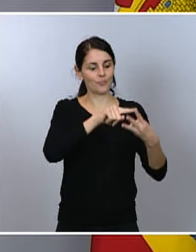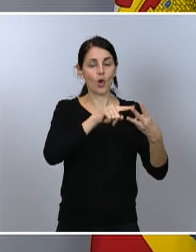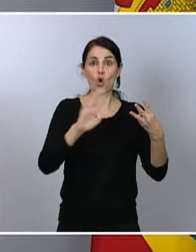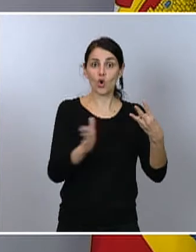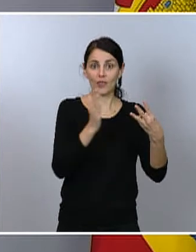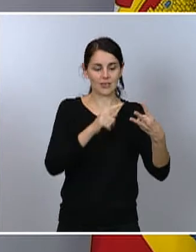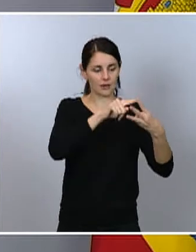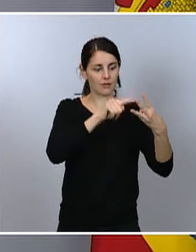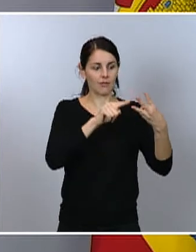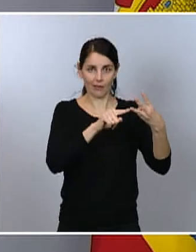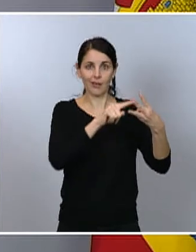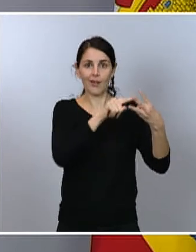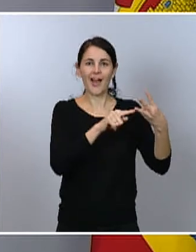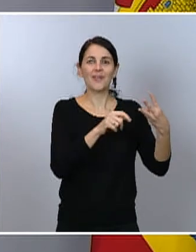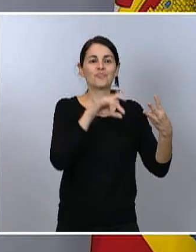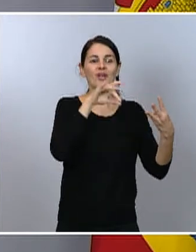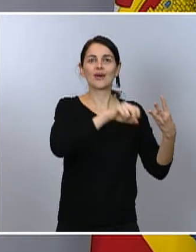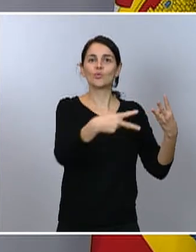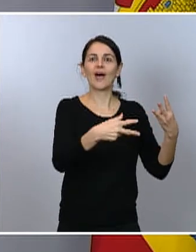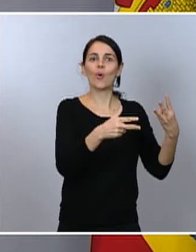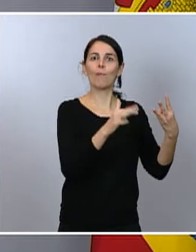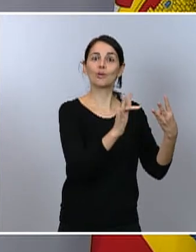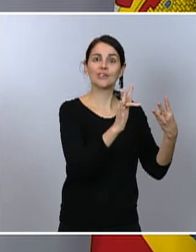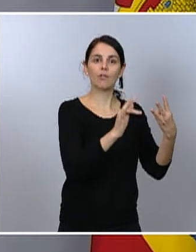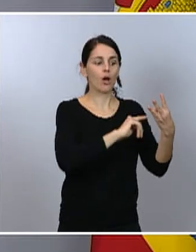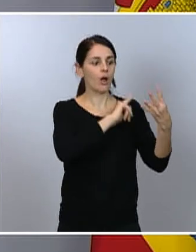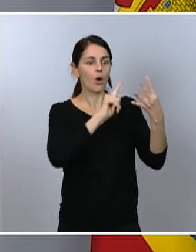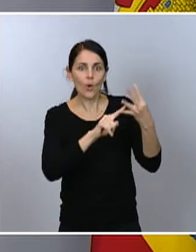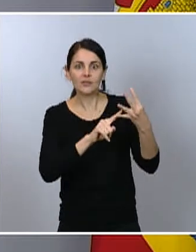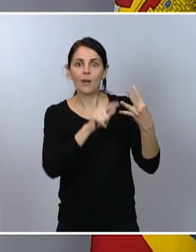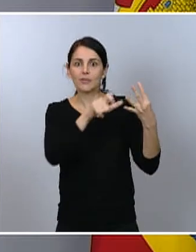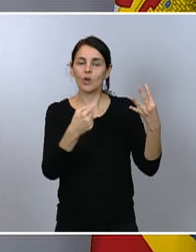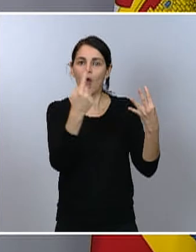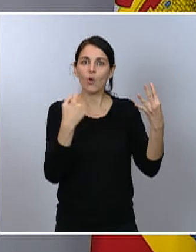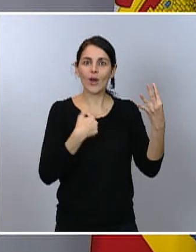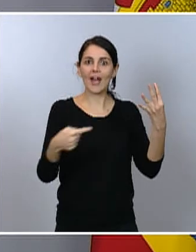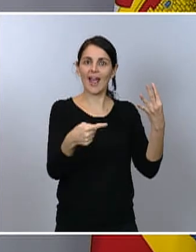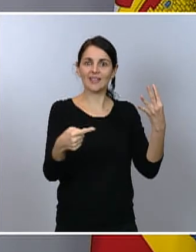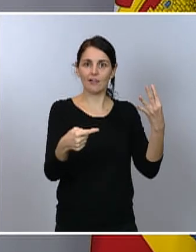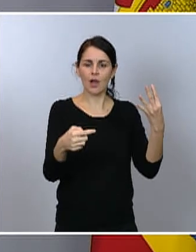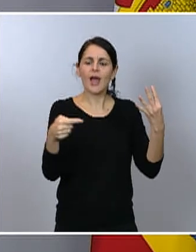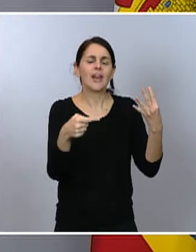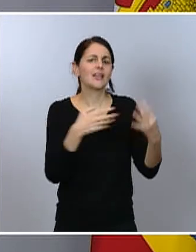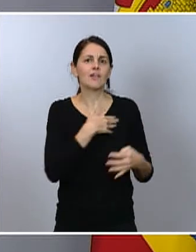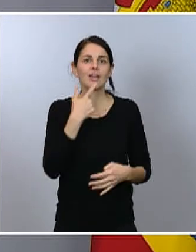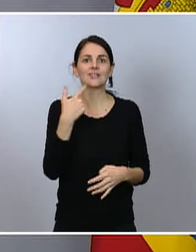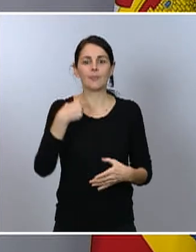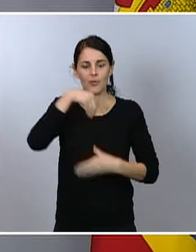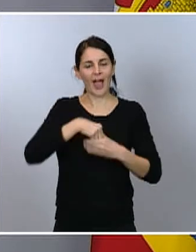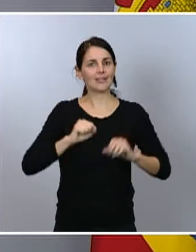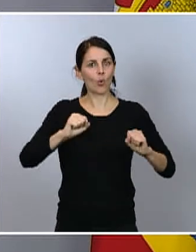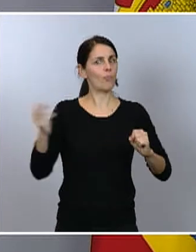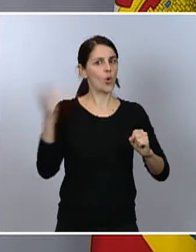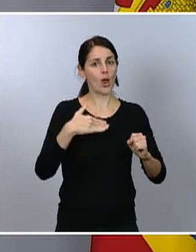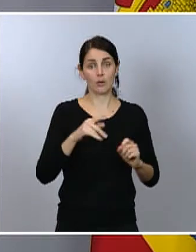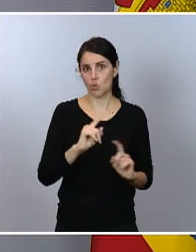luego negativizaban. Negativizar, vuelvo a repetir, no significa perder los anticuerpos, significa no tener un nivel suficientemente alto